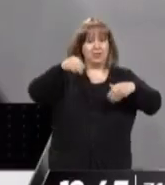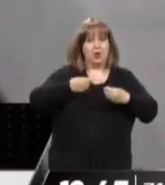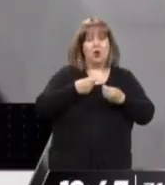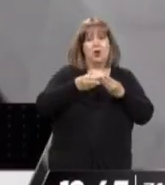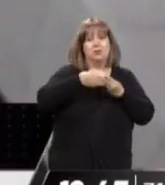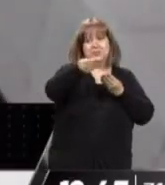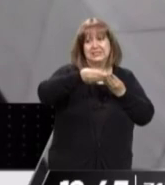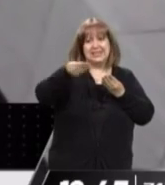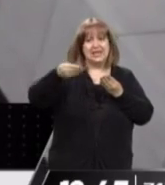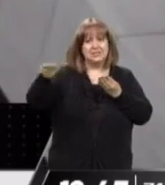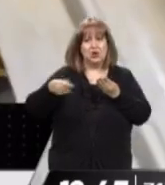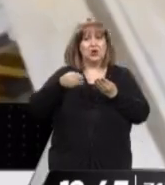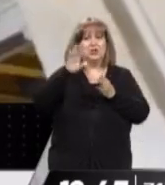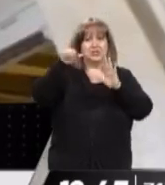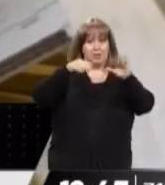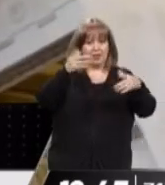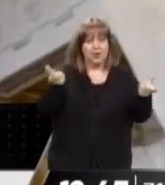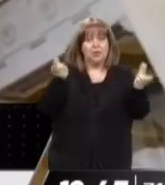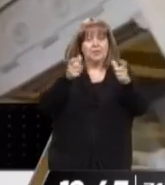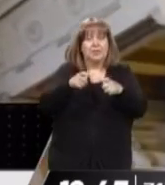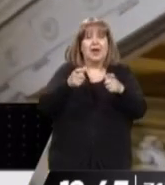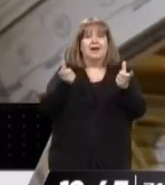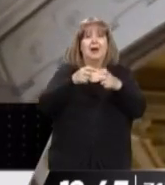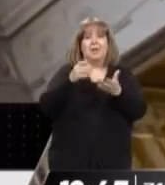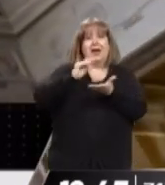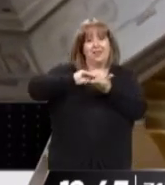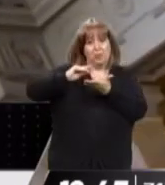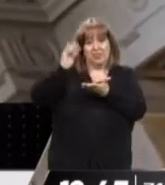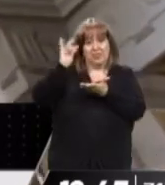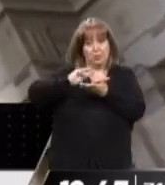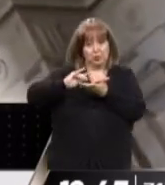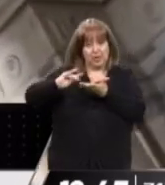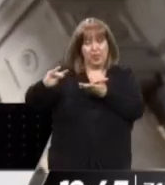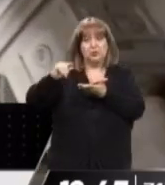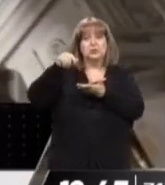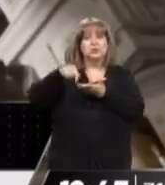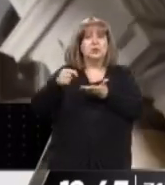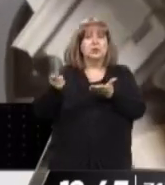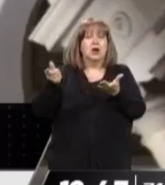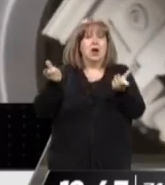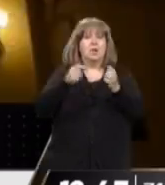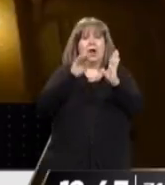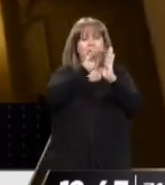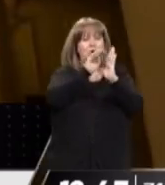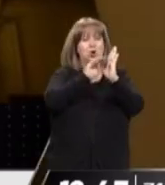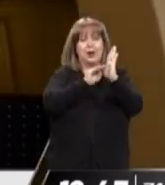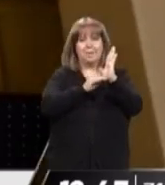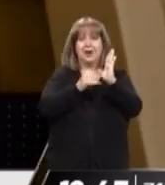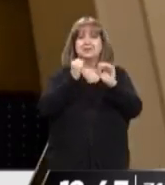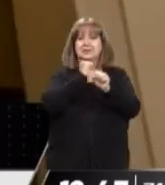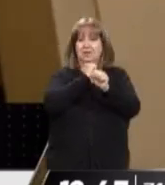citaciones para dar testimonio en ese ámbito. La Cámara de Diputados ya resolvió y armó un cronograma de